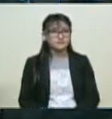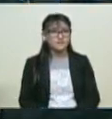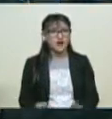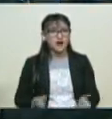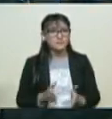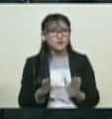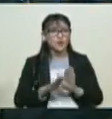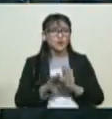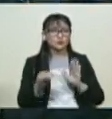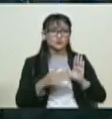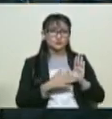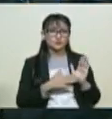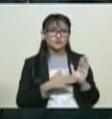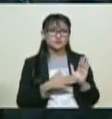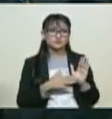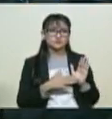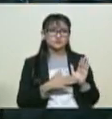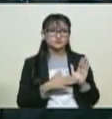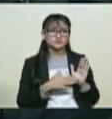constitucionales